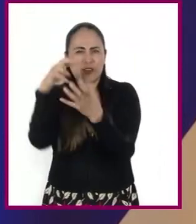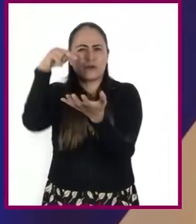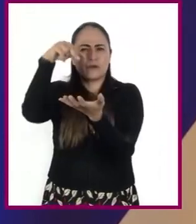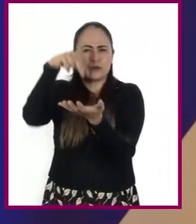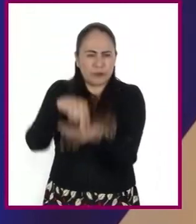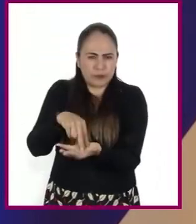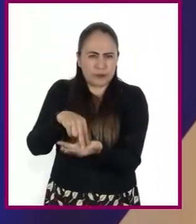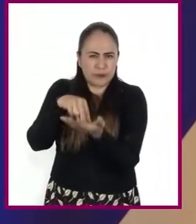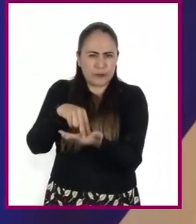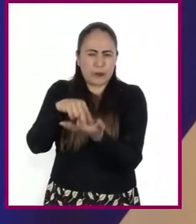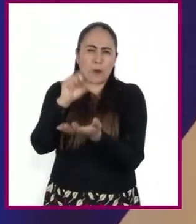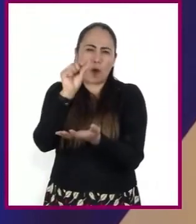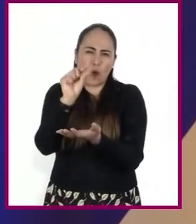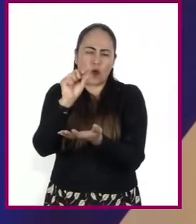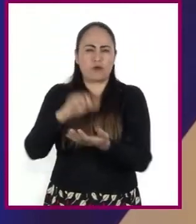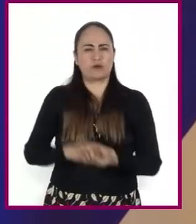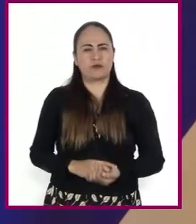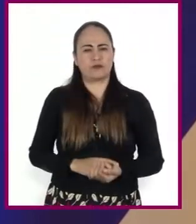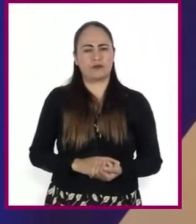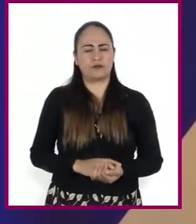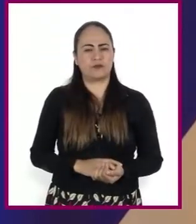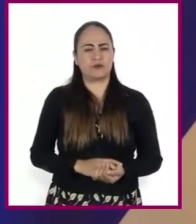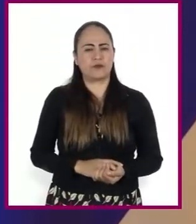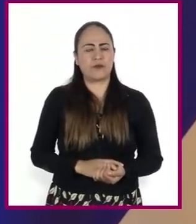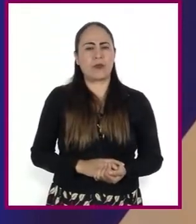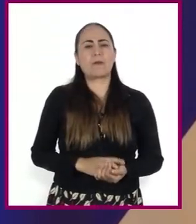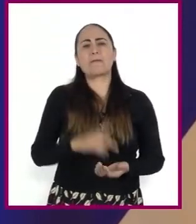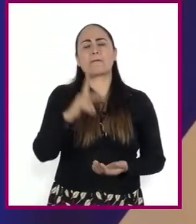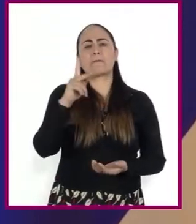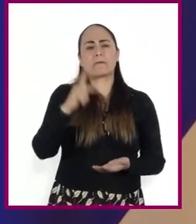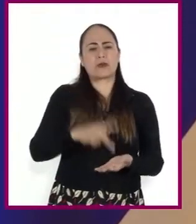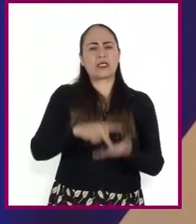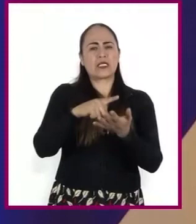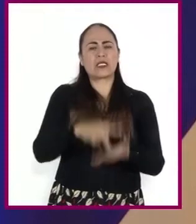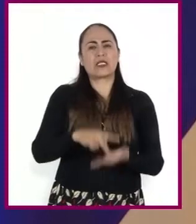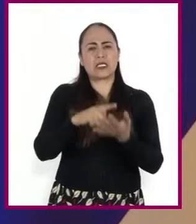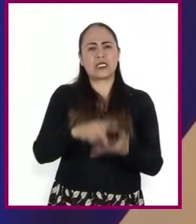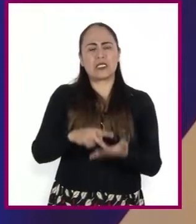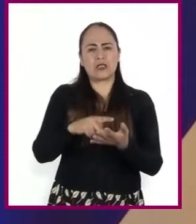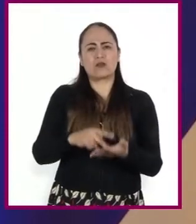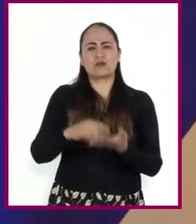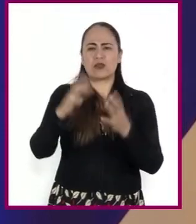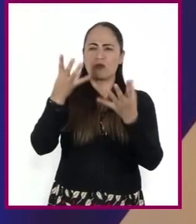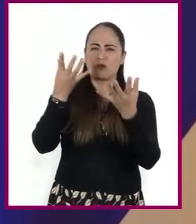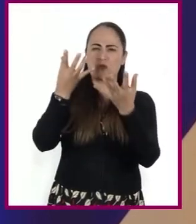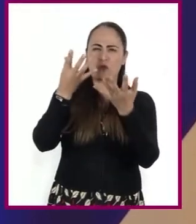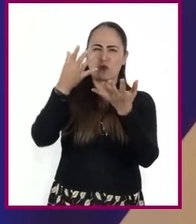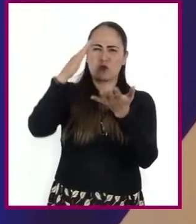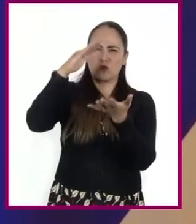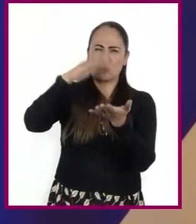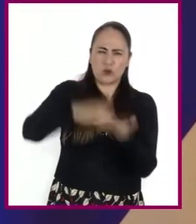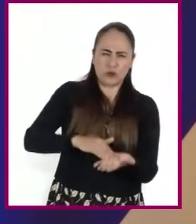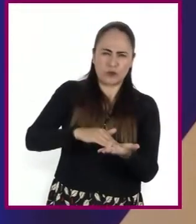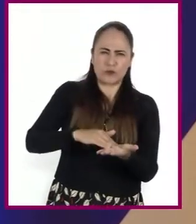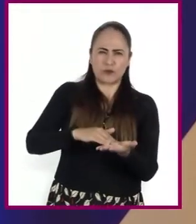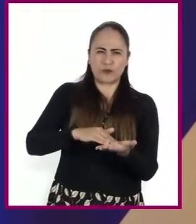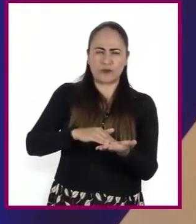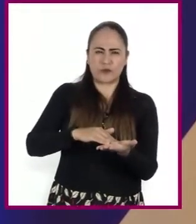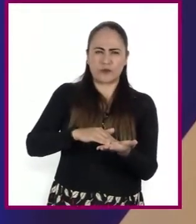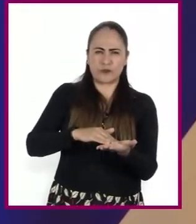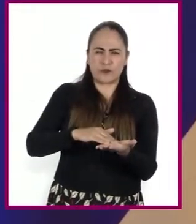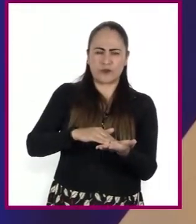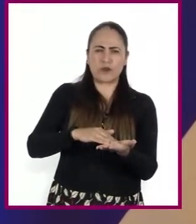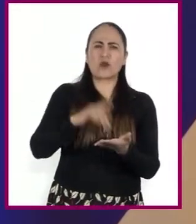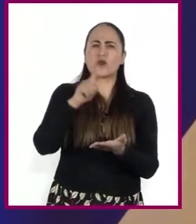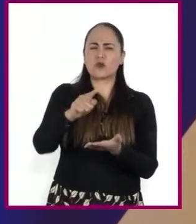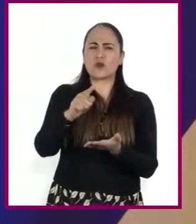dice la definición, que el peso es la fuerza de gravedad con la que se atrae un objeto, ¿cómo será